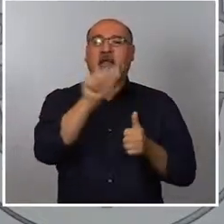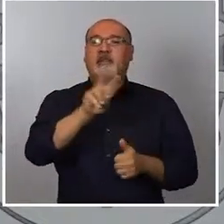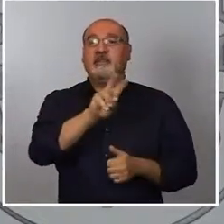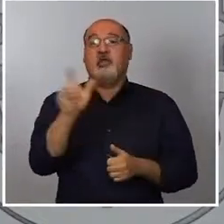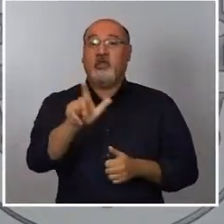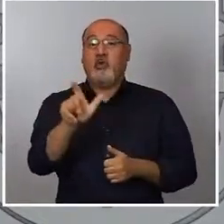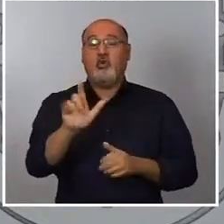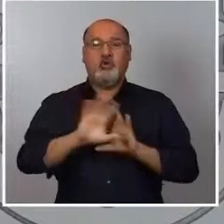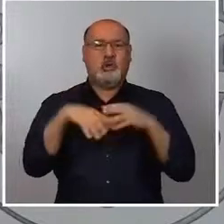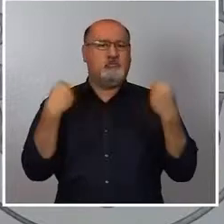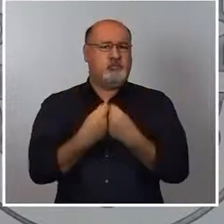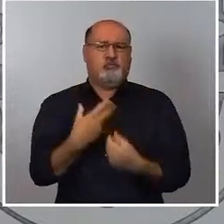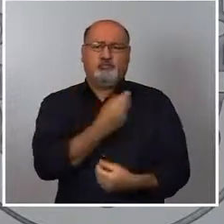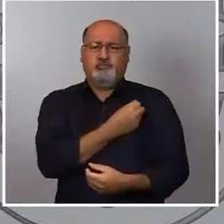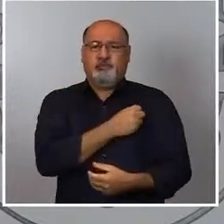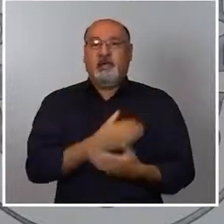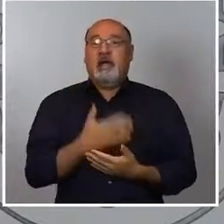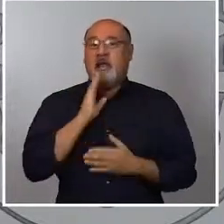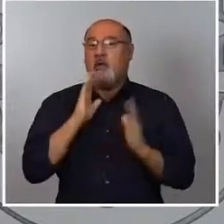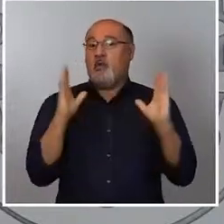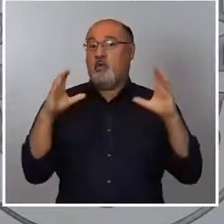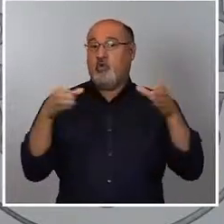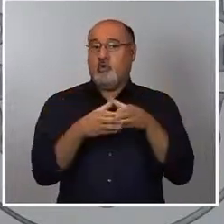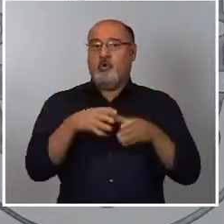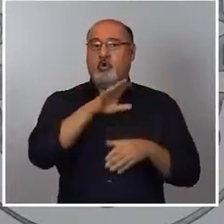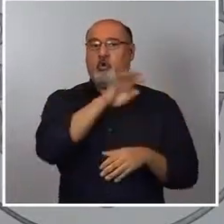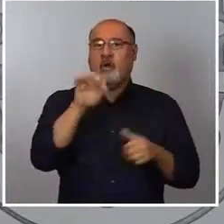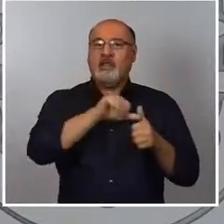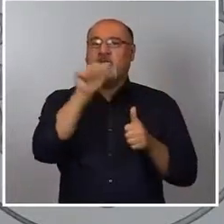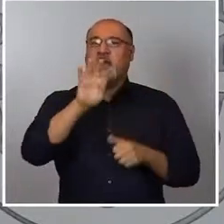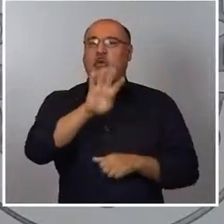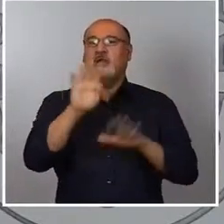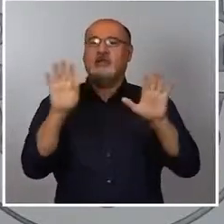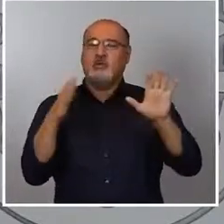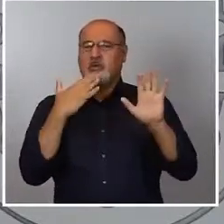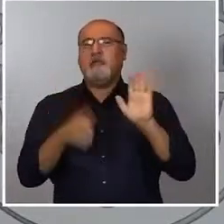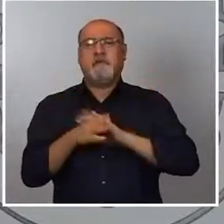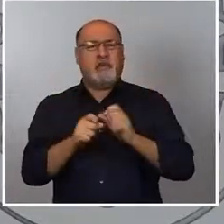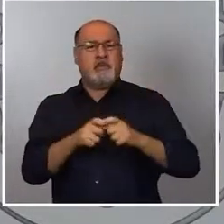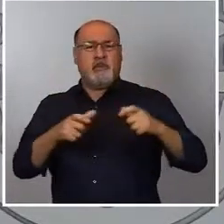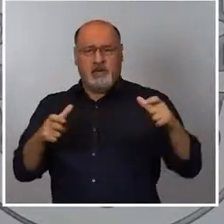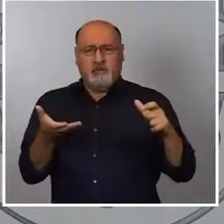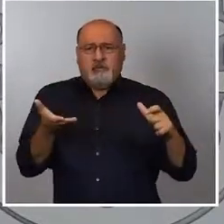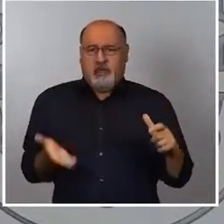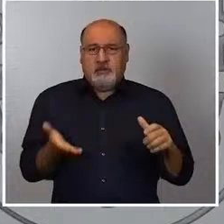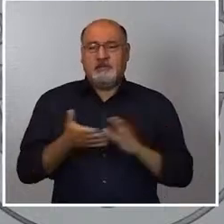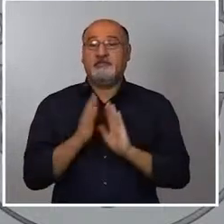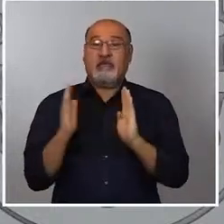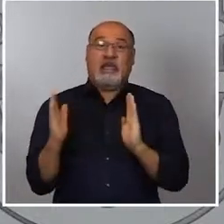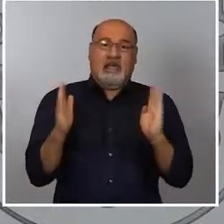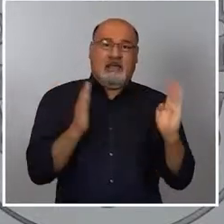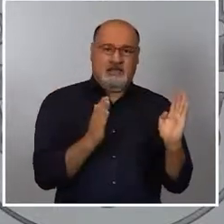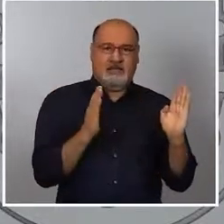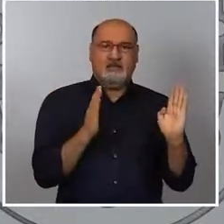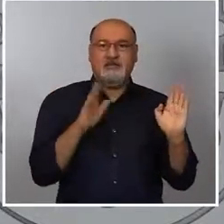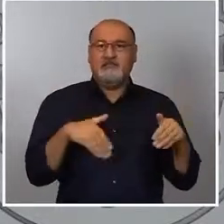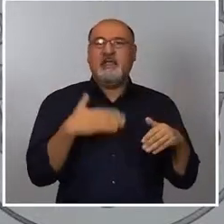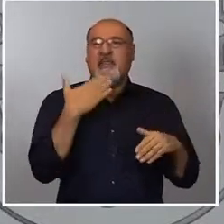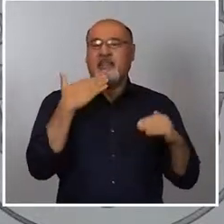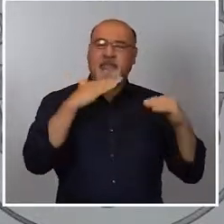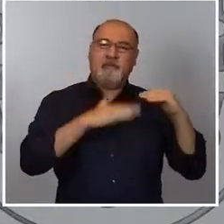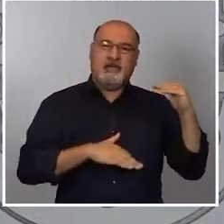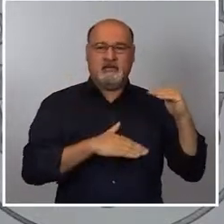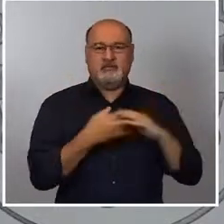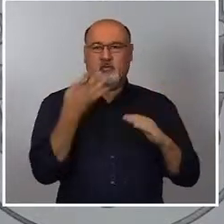avanzando en el grupo de 40 49 años es muy importante y seguimos abriendo los tramos de vacunación a edades inferiores esto también